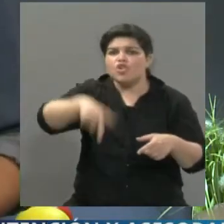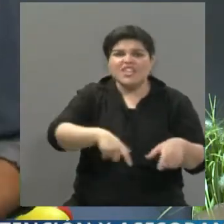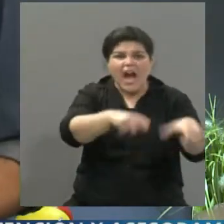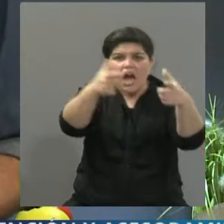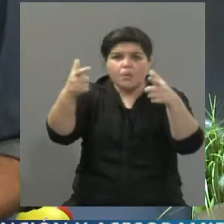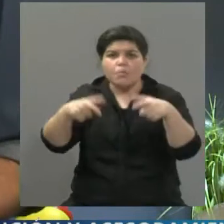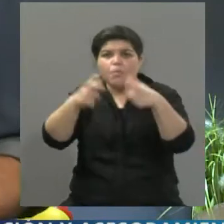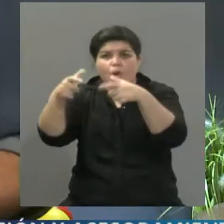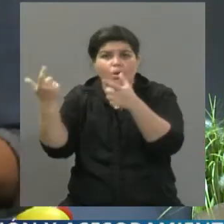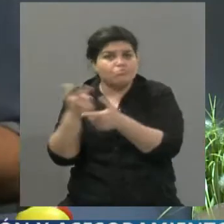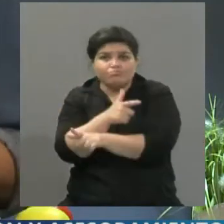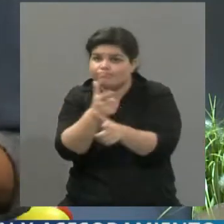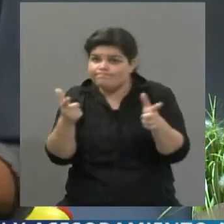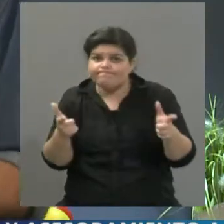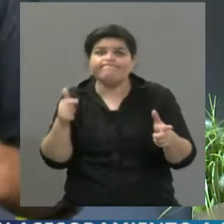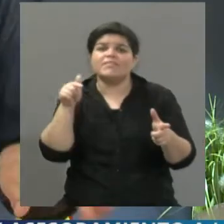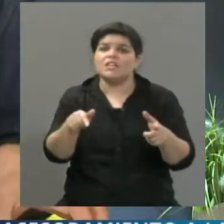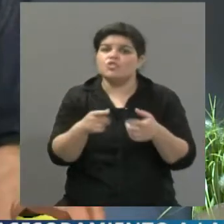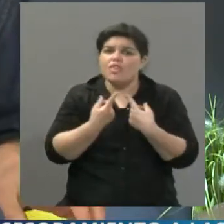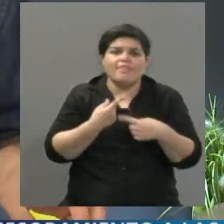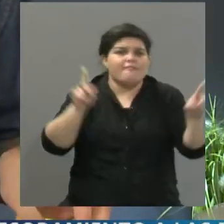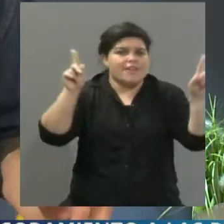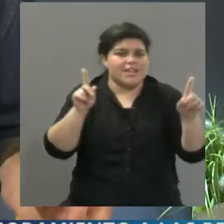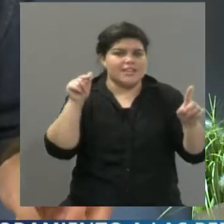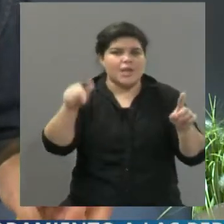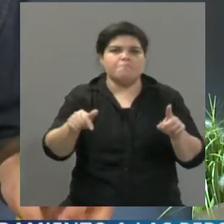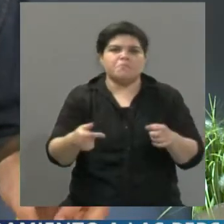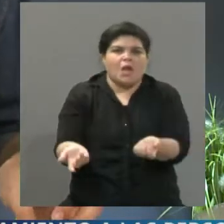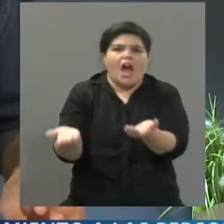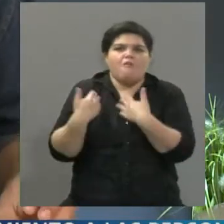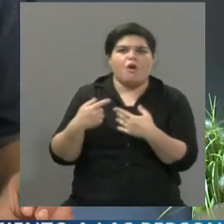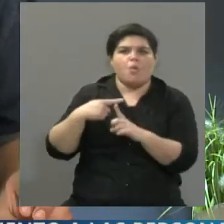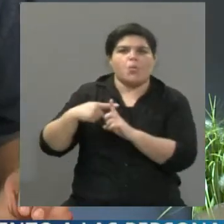con lo visual, más allá del cuidado y los beneficios que traen los mismos árboles.